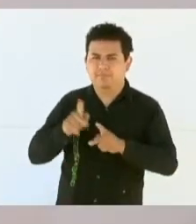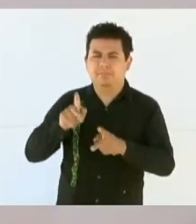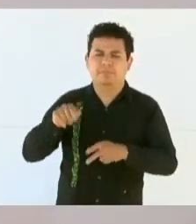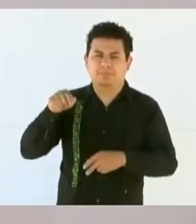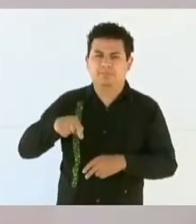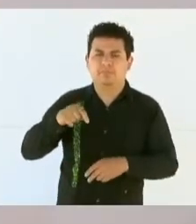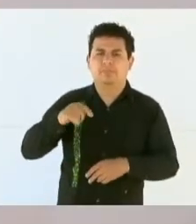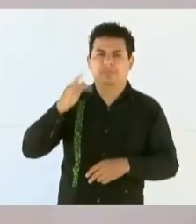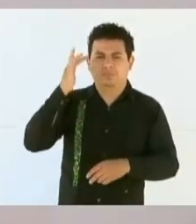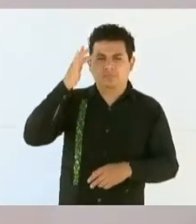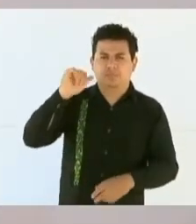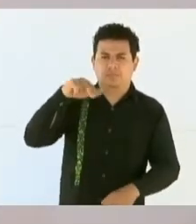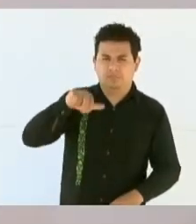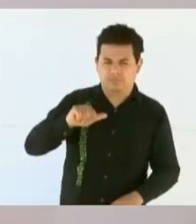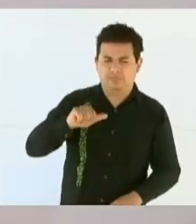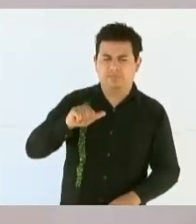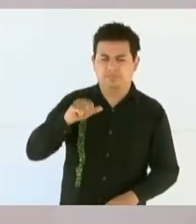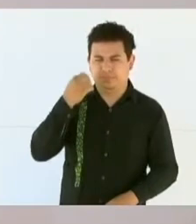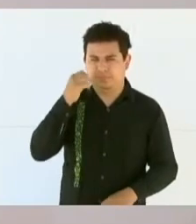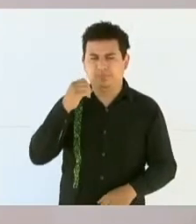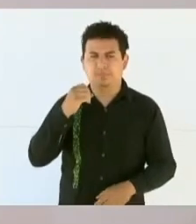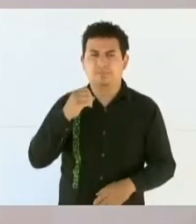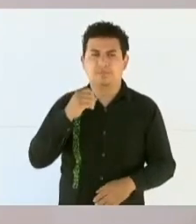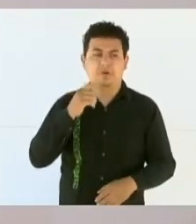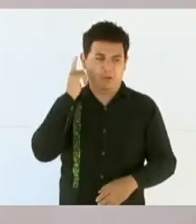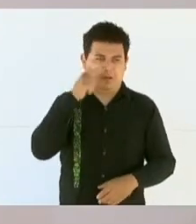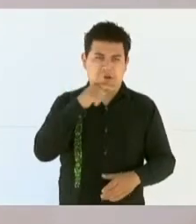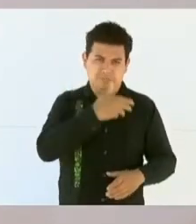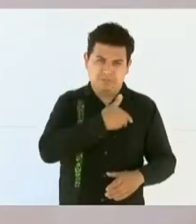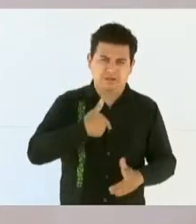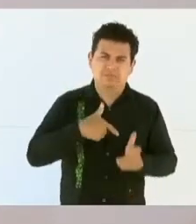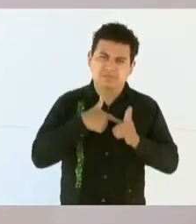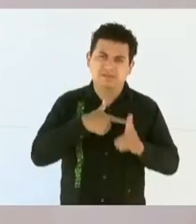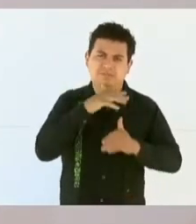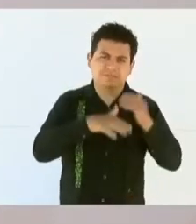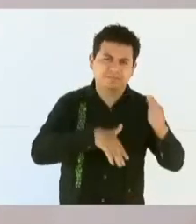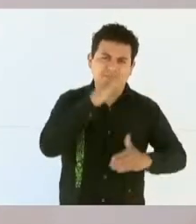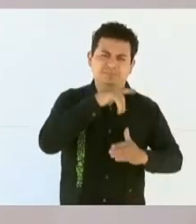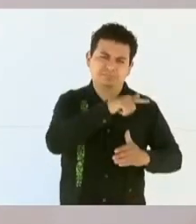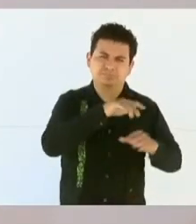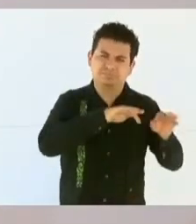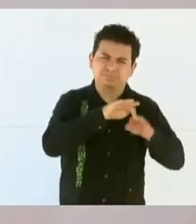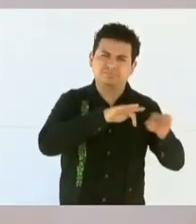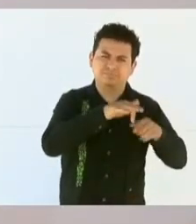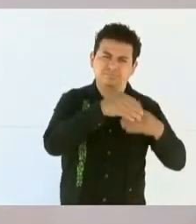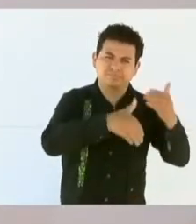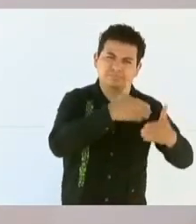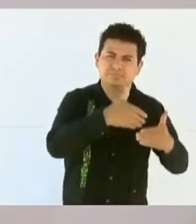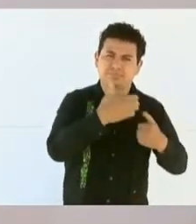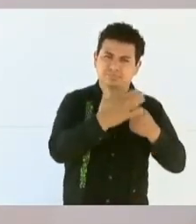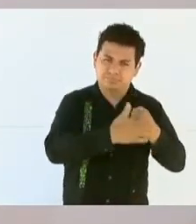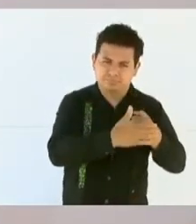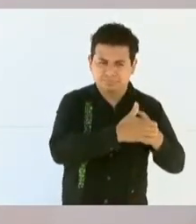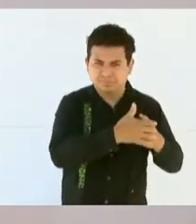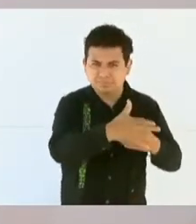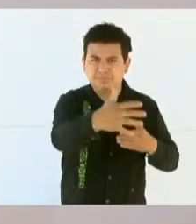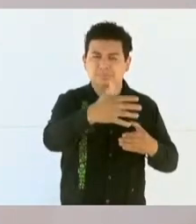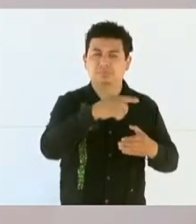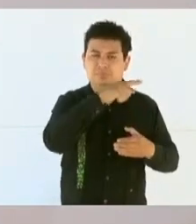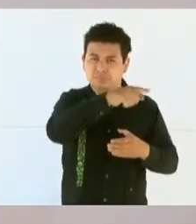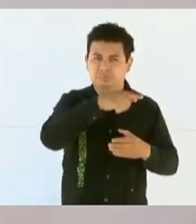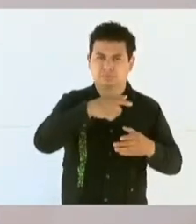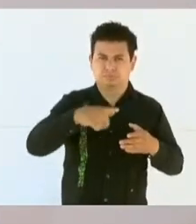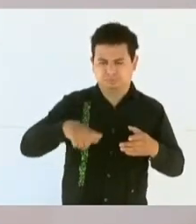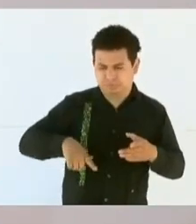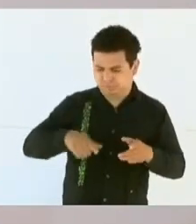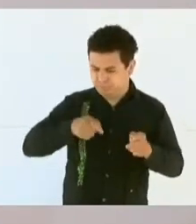Ana, Oaxaca. Les deseamos éxito en todos los proyectos que están por venir a través de su gobierno